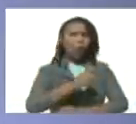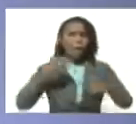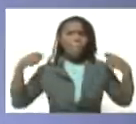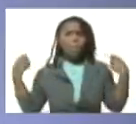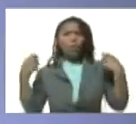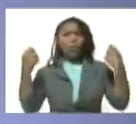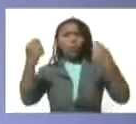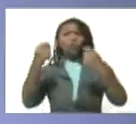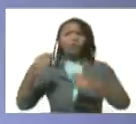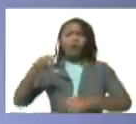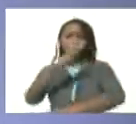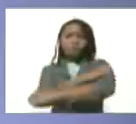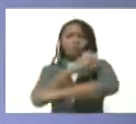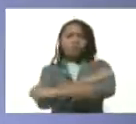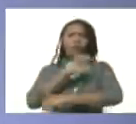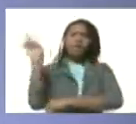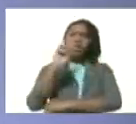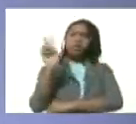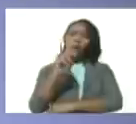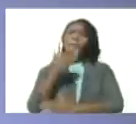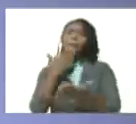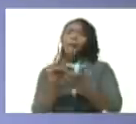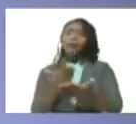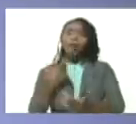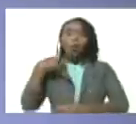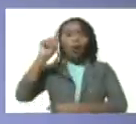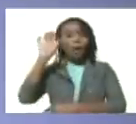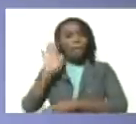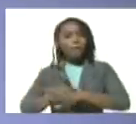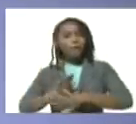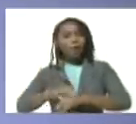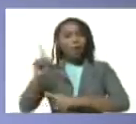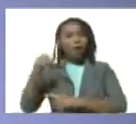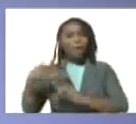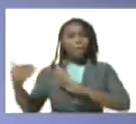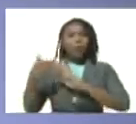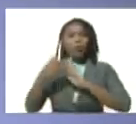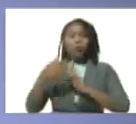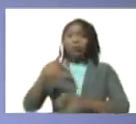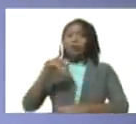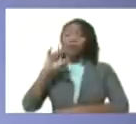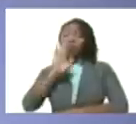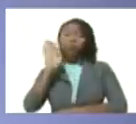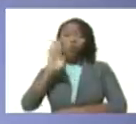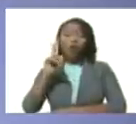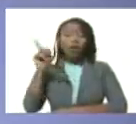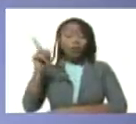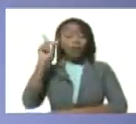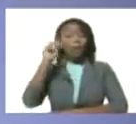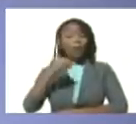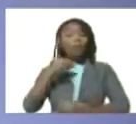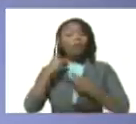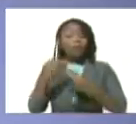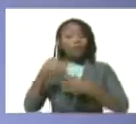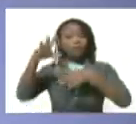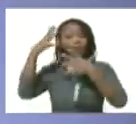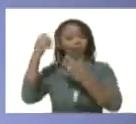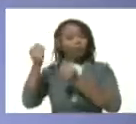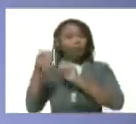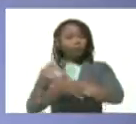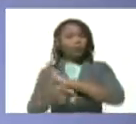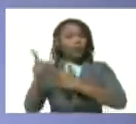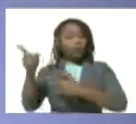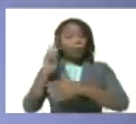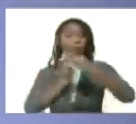la ultraderecha venezolana, pidiendo lo que han sido también las sanciones ilegales y también dando a entender que